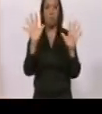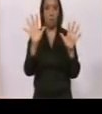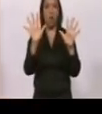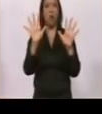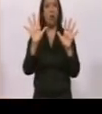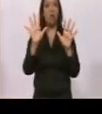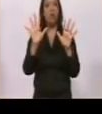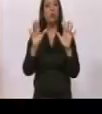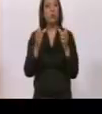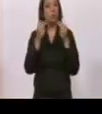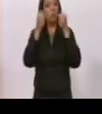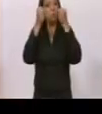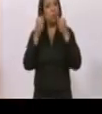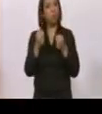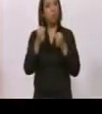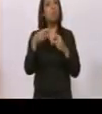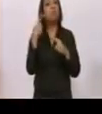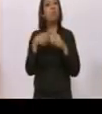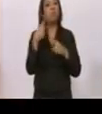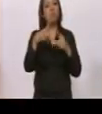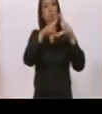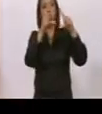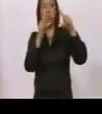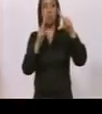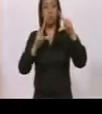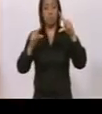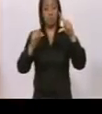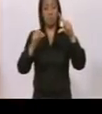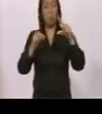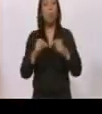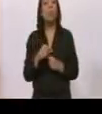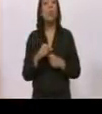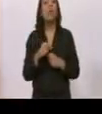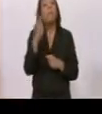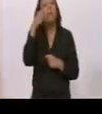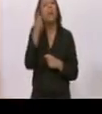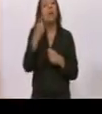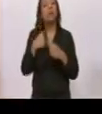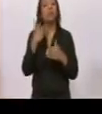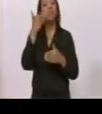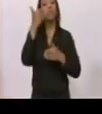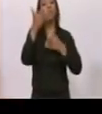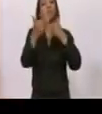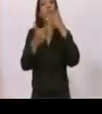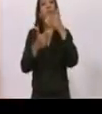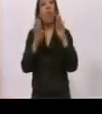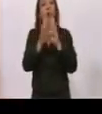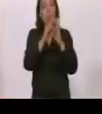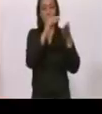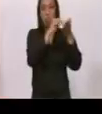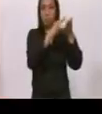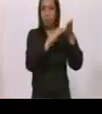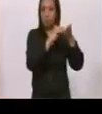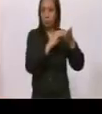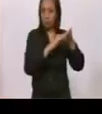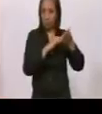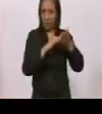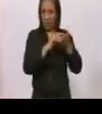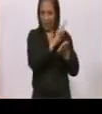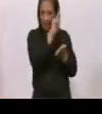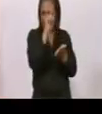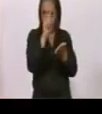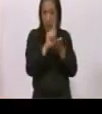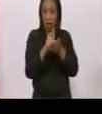con plena estabilidad para el país. Para avanzar en la agenda legislativa, en las siguientes